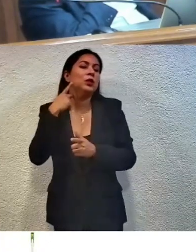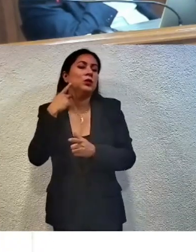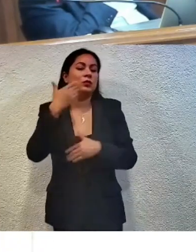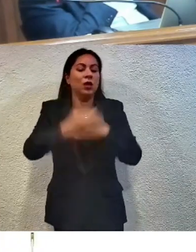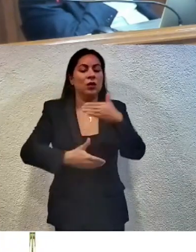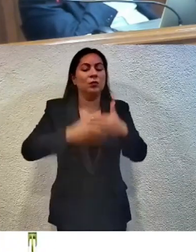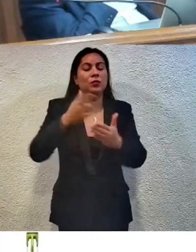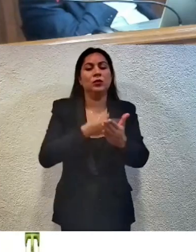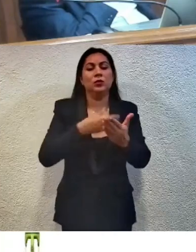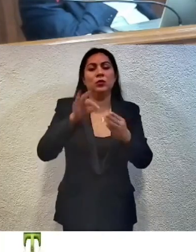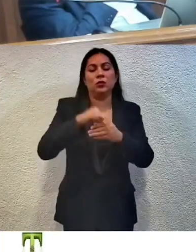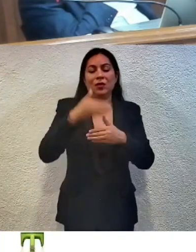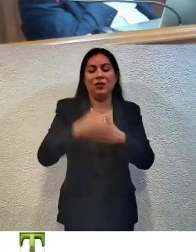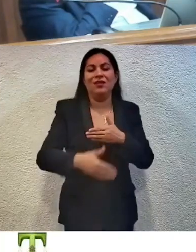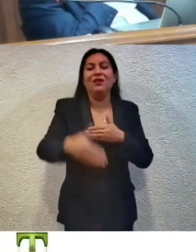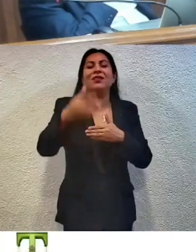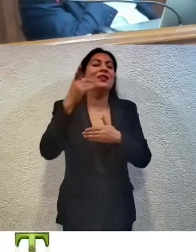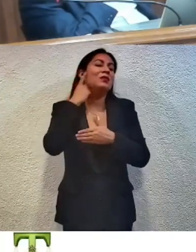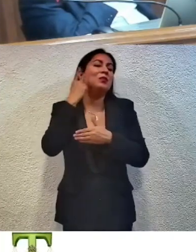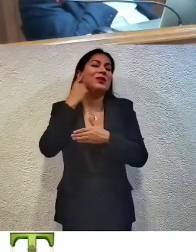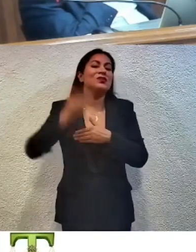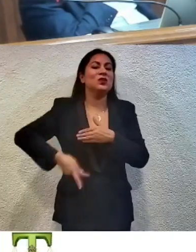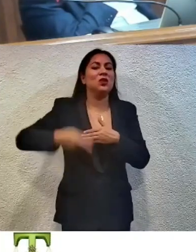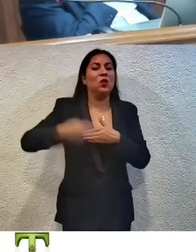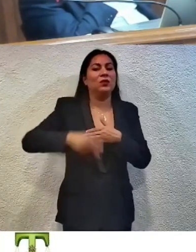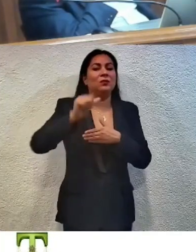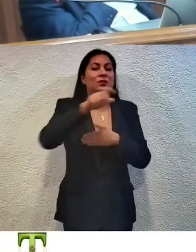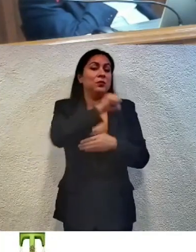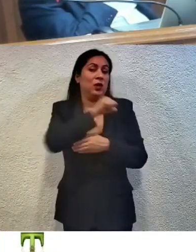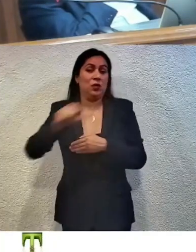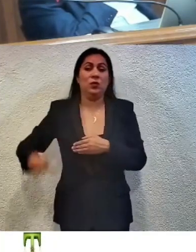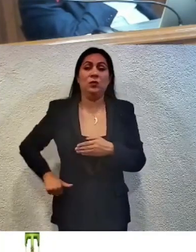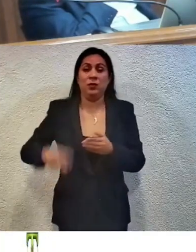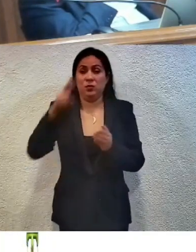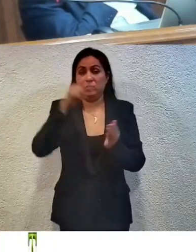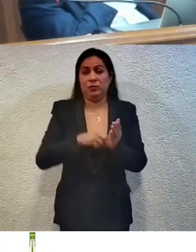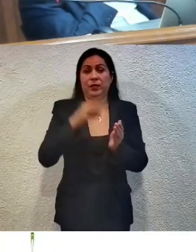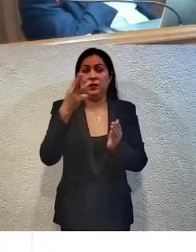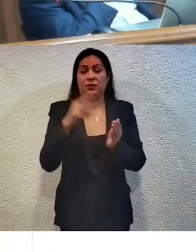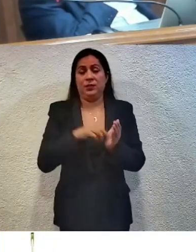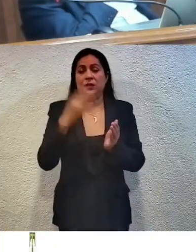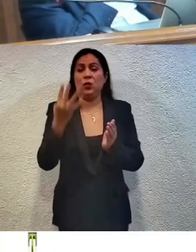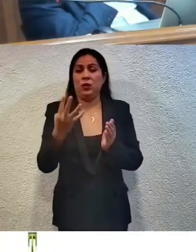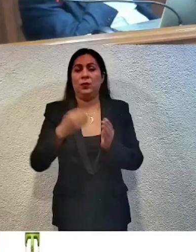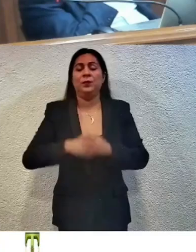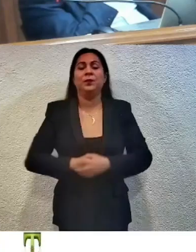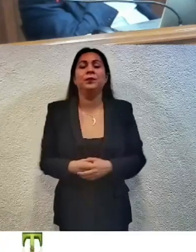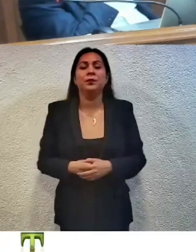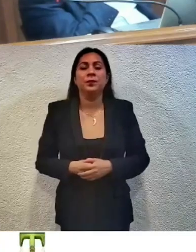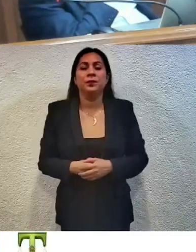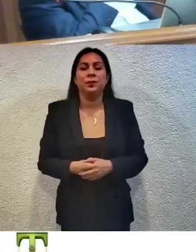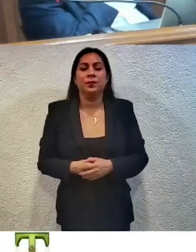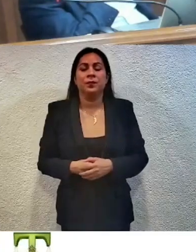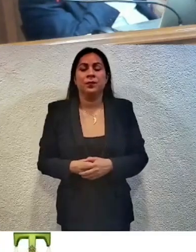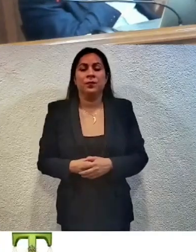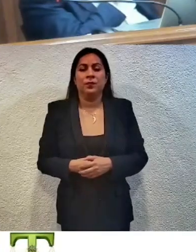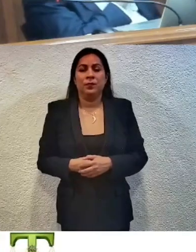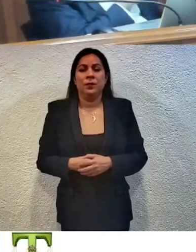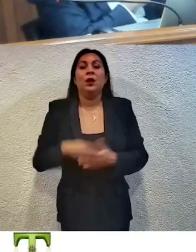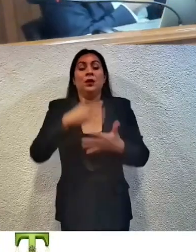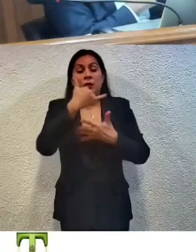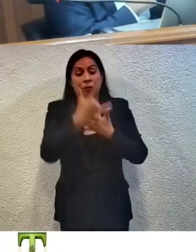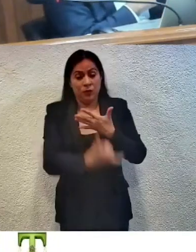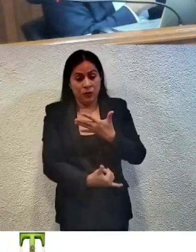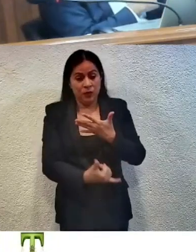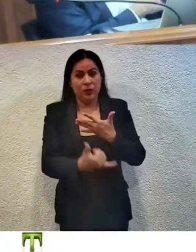proceso electoral ordinario de diputaciones locales y ayuntamientos 2023-2024. En el